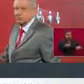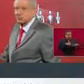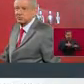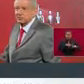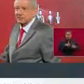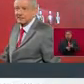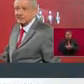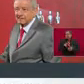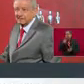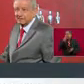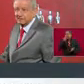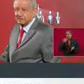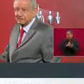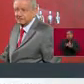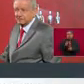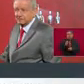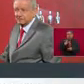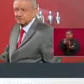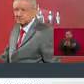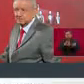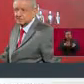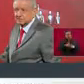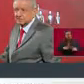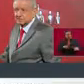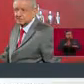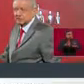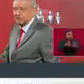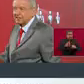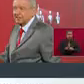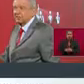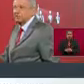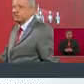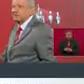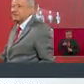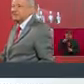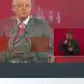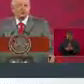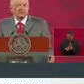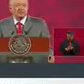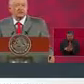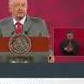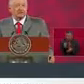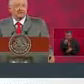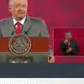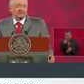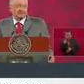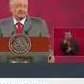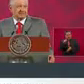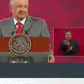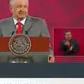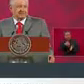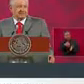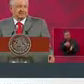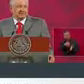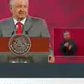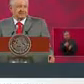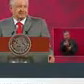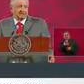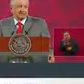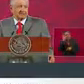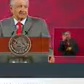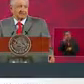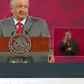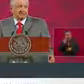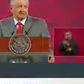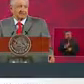Y de acuerdo con la lista de avance en la consolidación del sistema de justicia penal, los niveles más altos de impunidad en el país se registran en